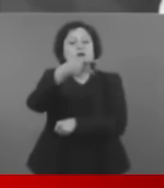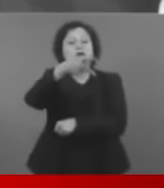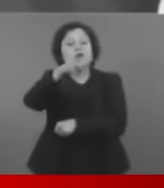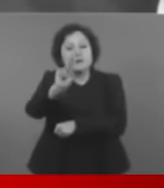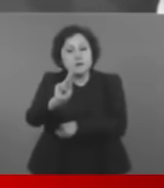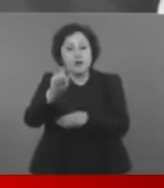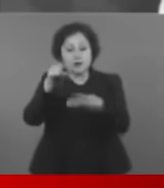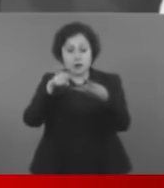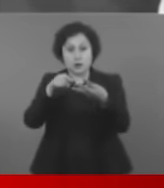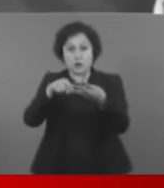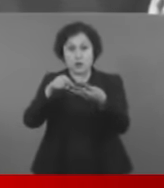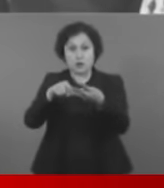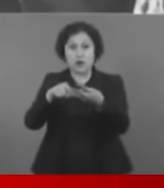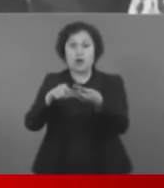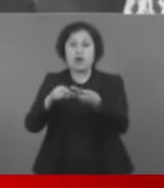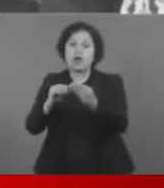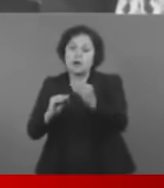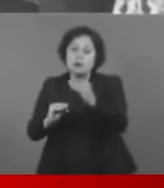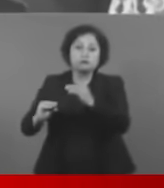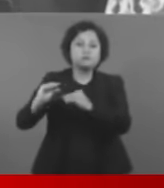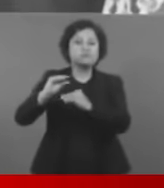una cantidad mayor.